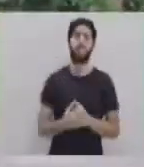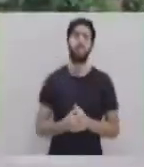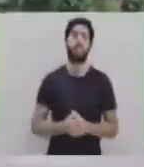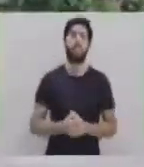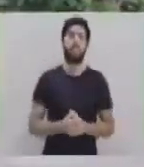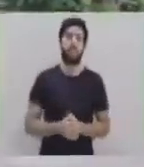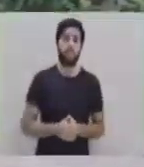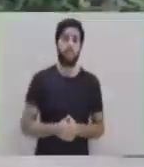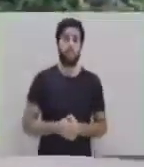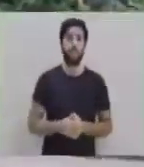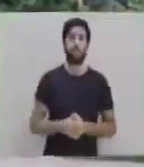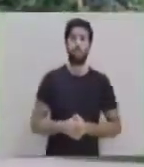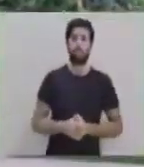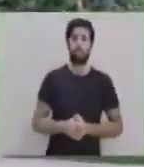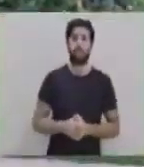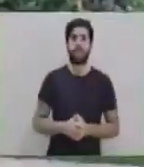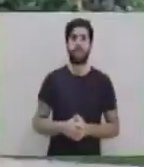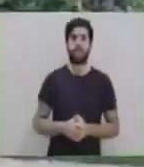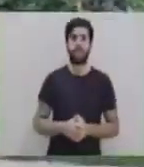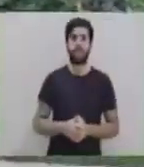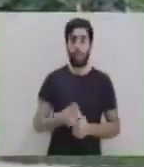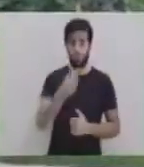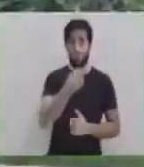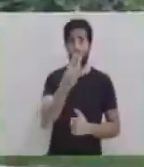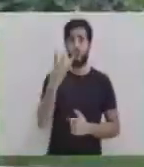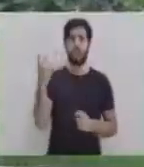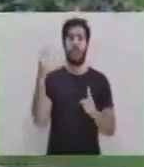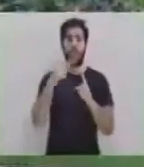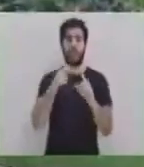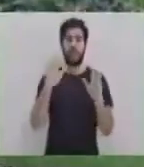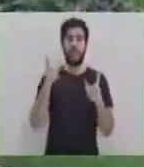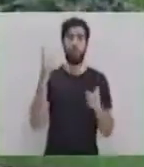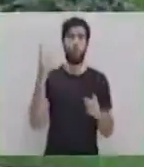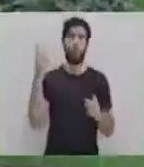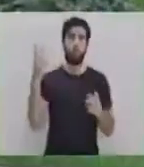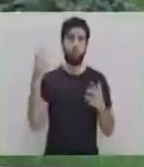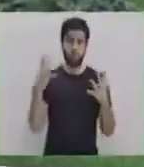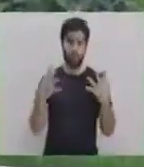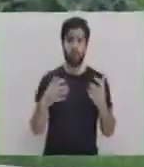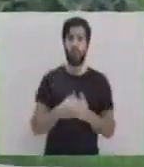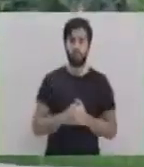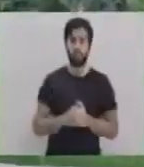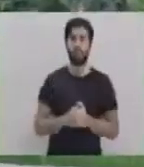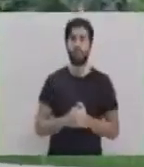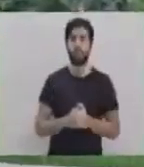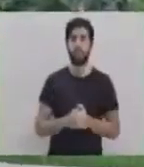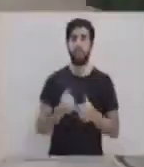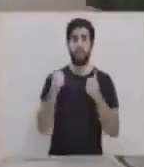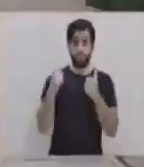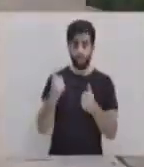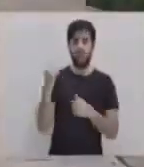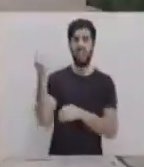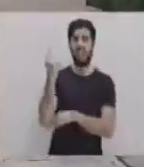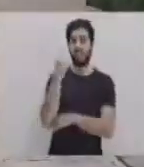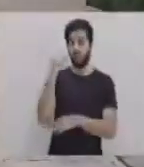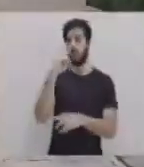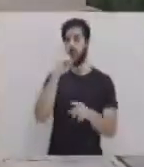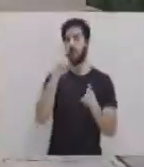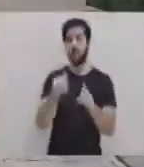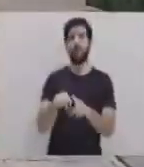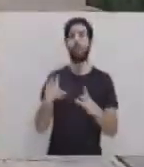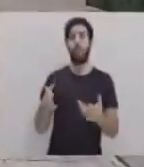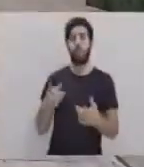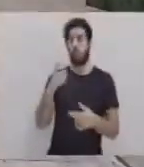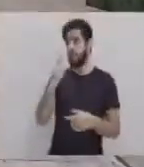izquierdo, siempre hasta 10 y luego lo vas a hacer hacia el lado derecho. Es importante también